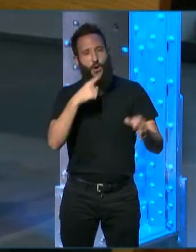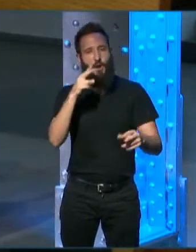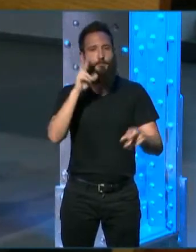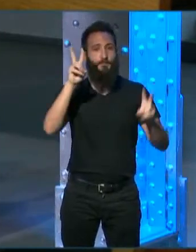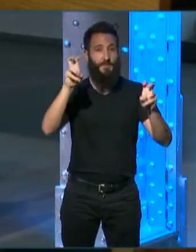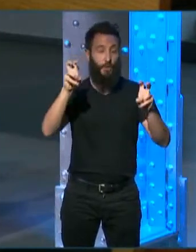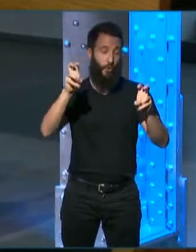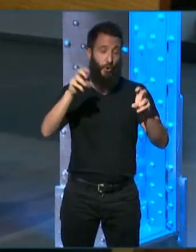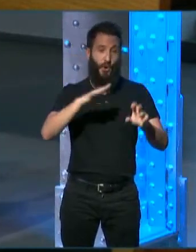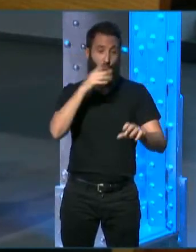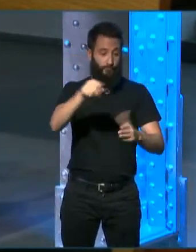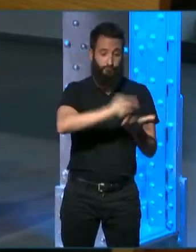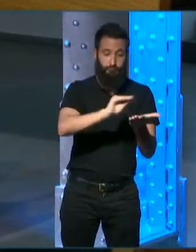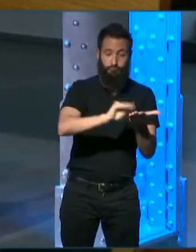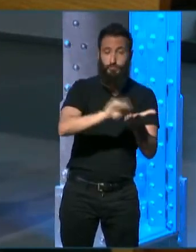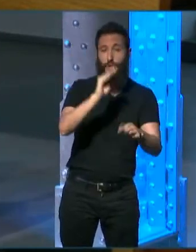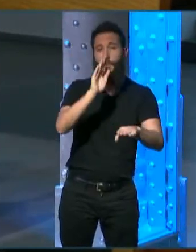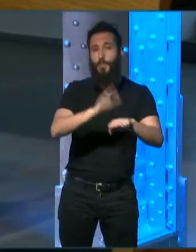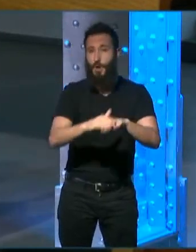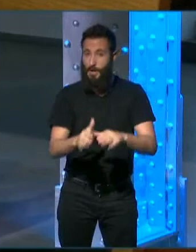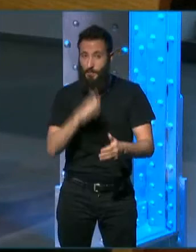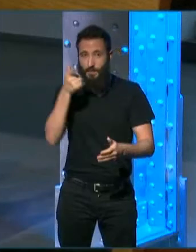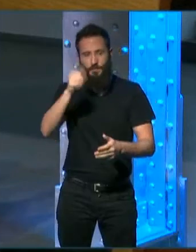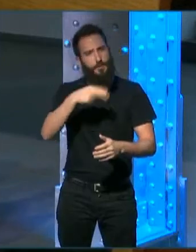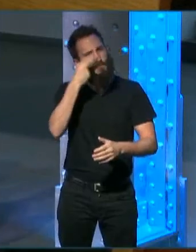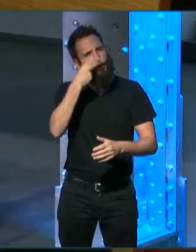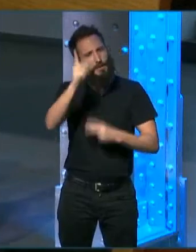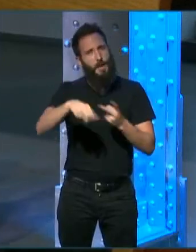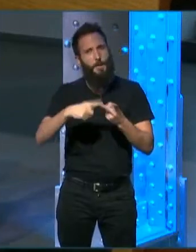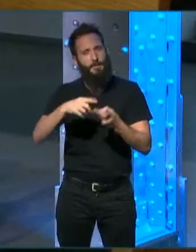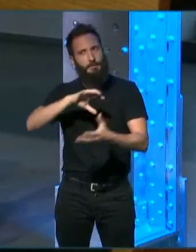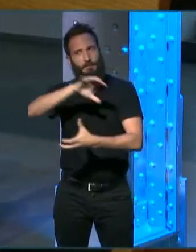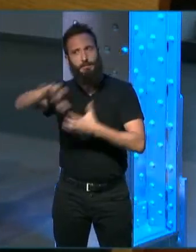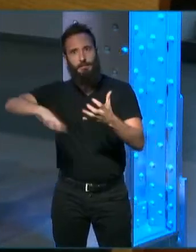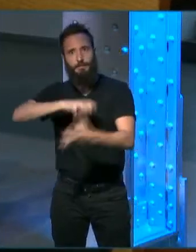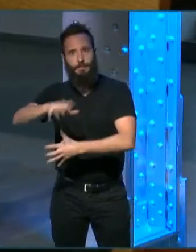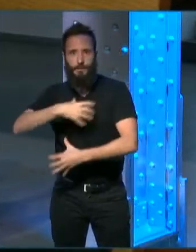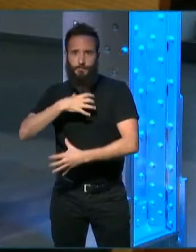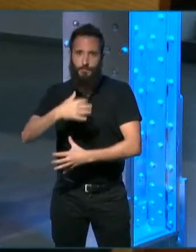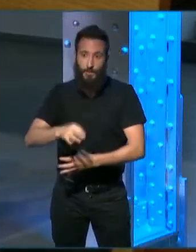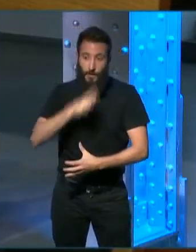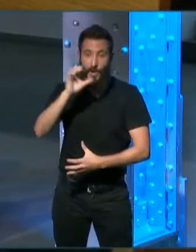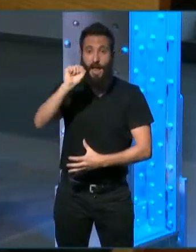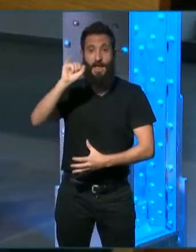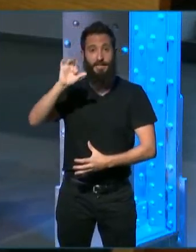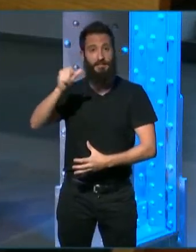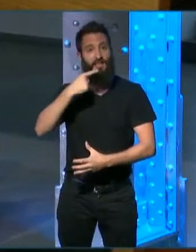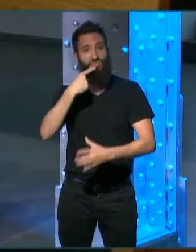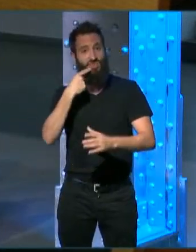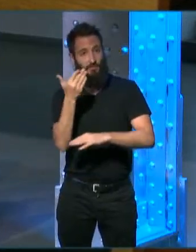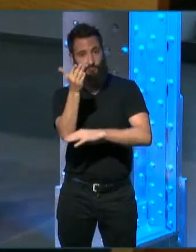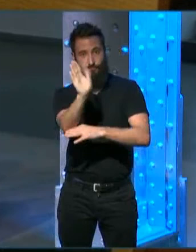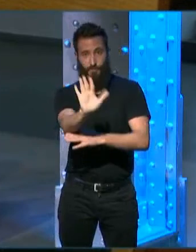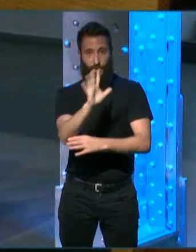la vez es interesante la respuesta, pero también tiene un punto de apocalíptico, puede ser, en algún punto. Y Aisha lo reflejó en ese sentido. ¿En algún momento puede